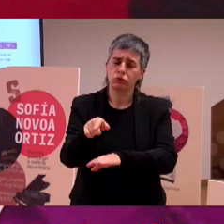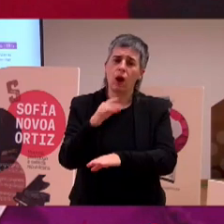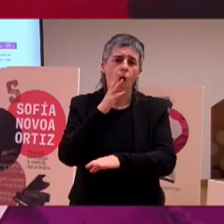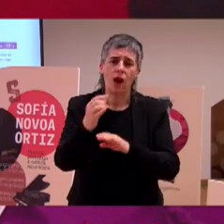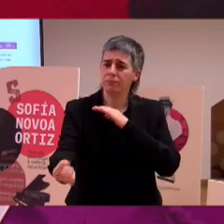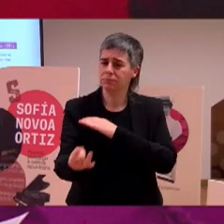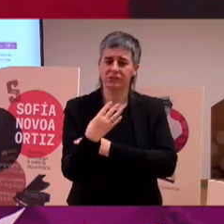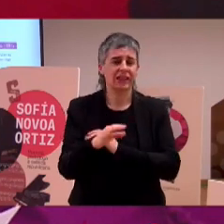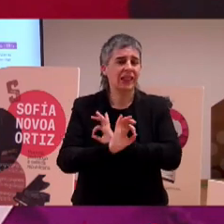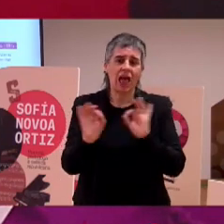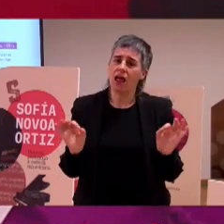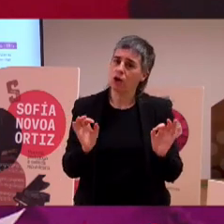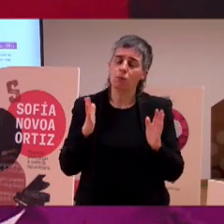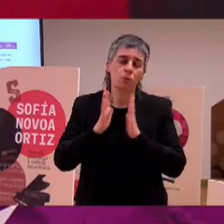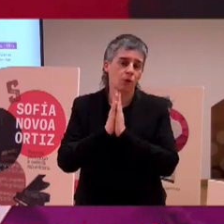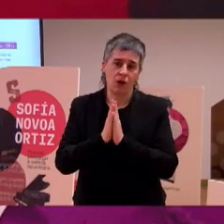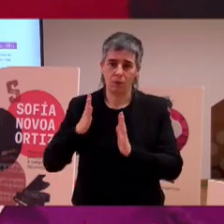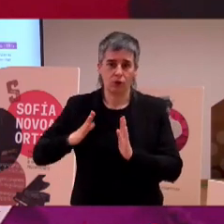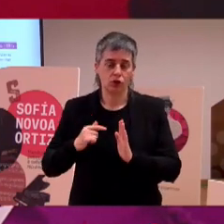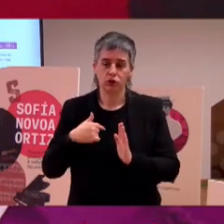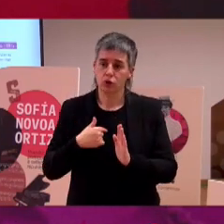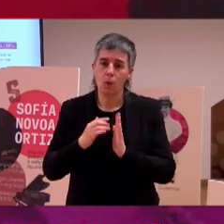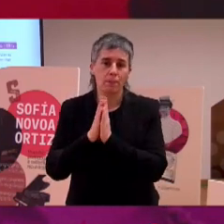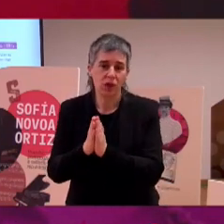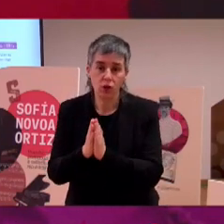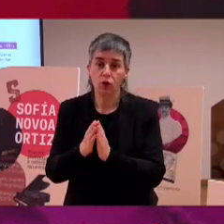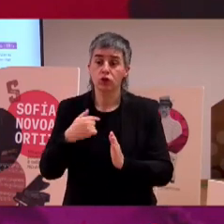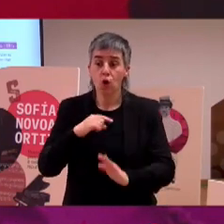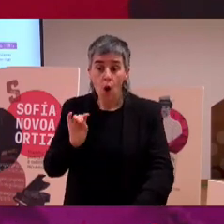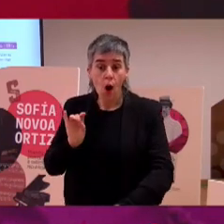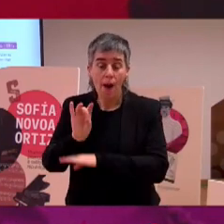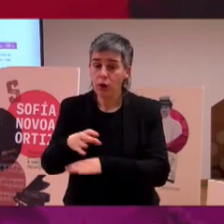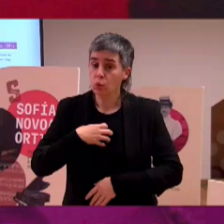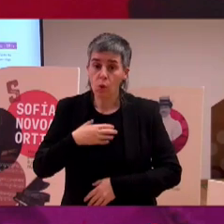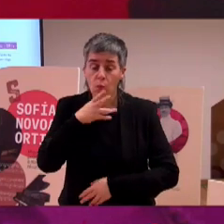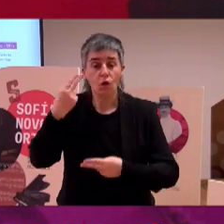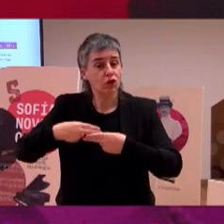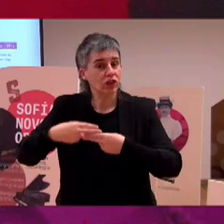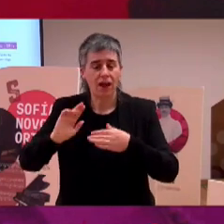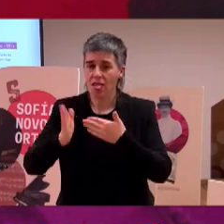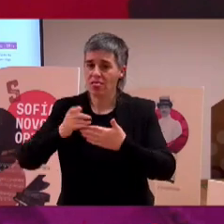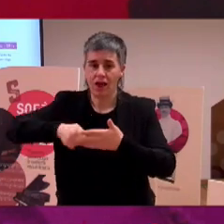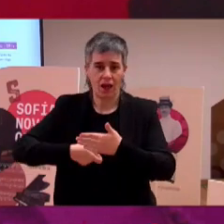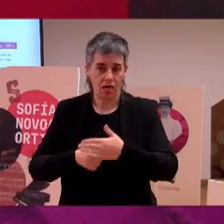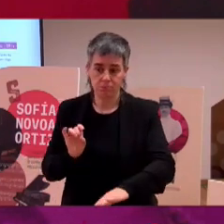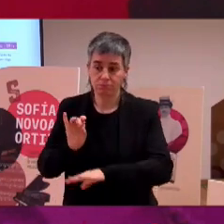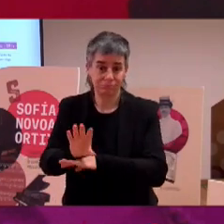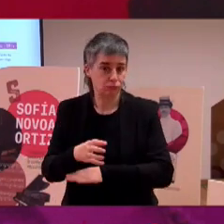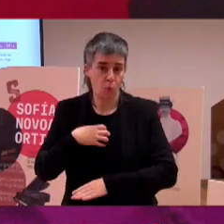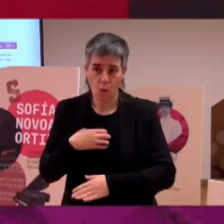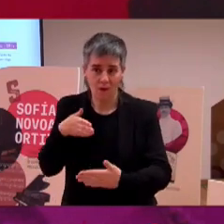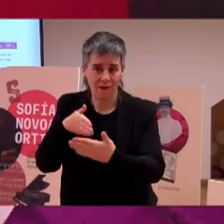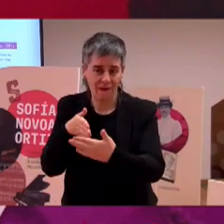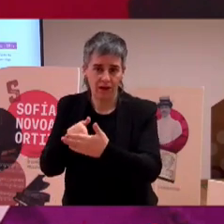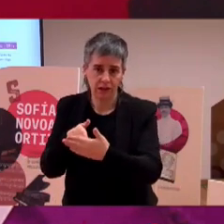palabra, señorita, se lo suplico. No le escribí antes porque la frontera estaba cerrada y la correspondencia no podía pasar. Hasta pronto.